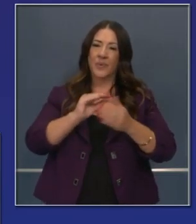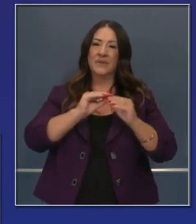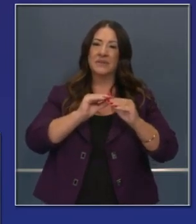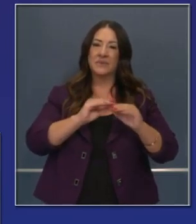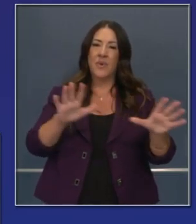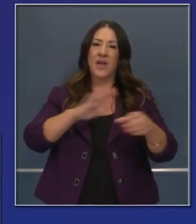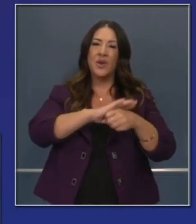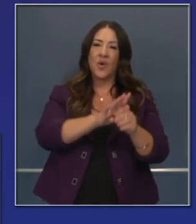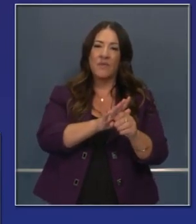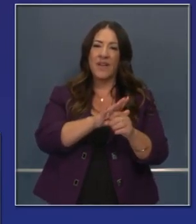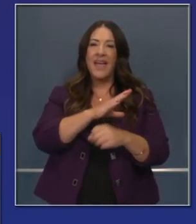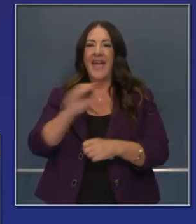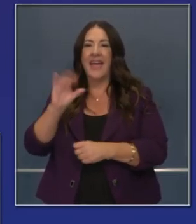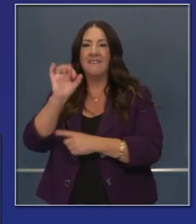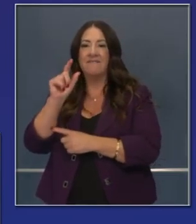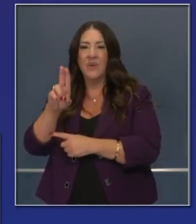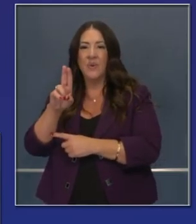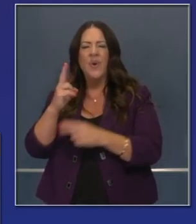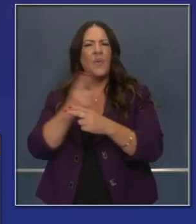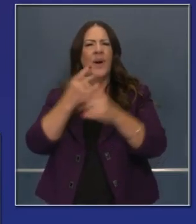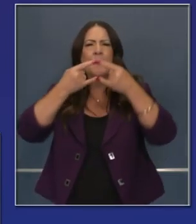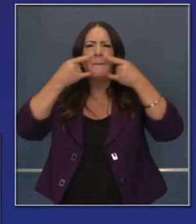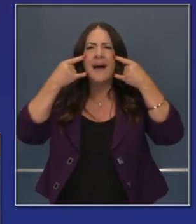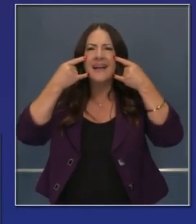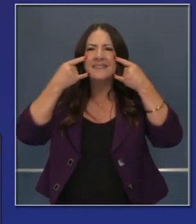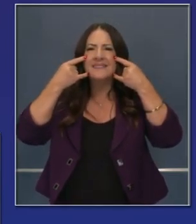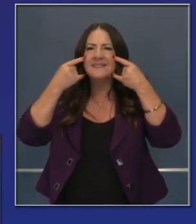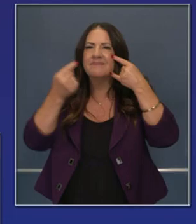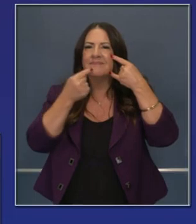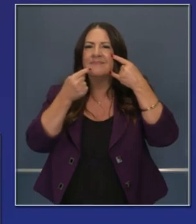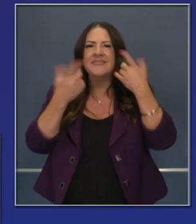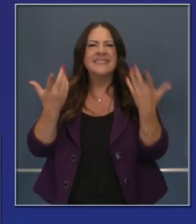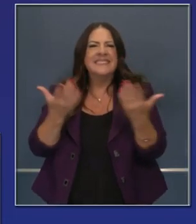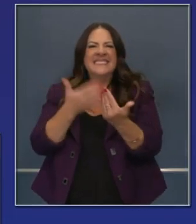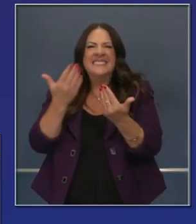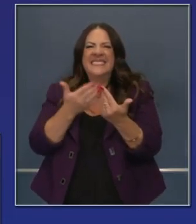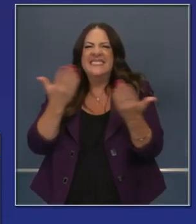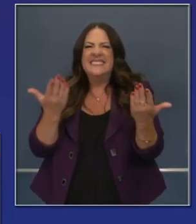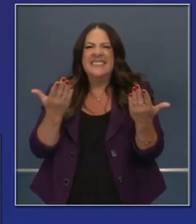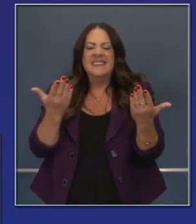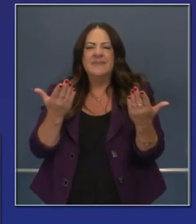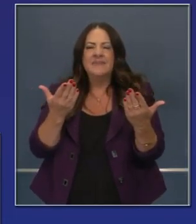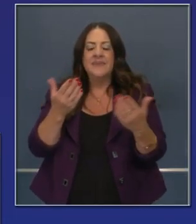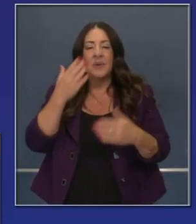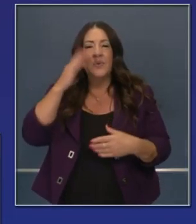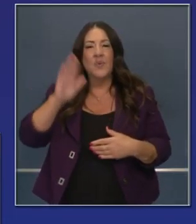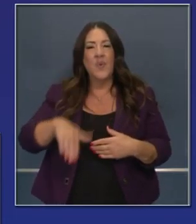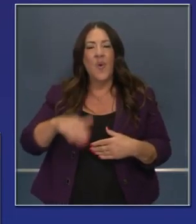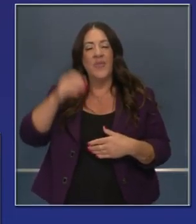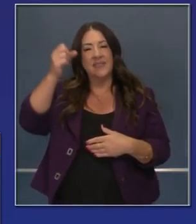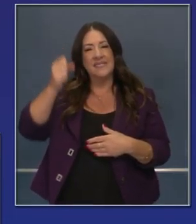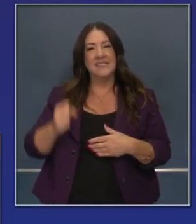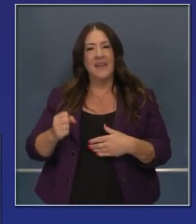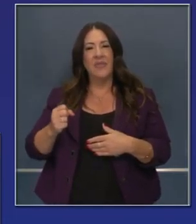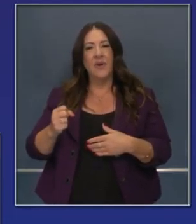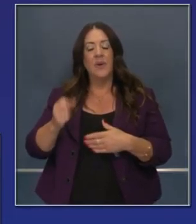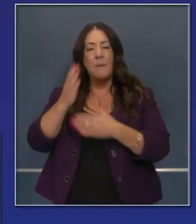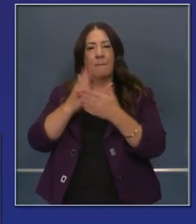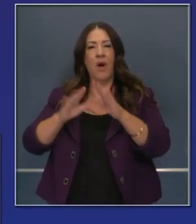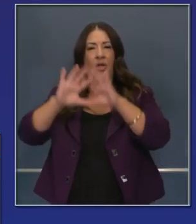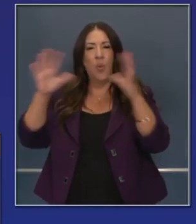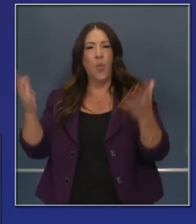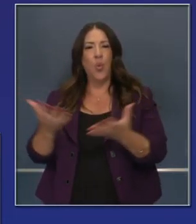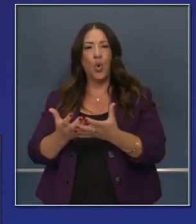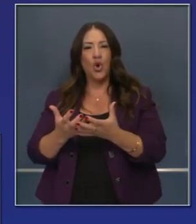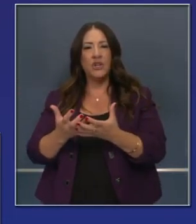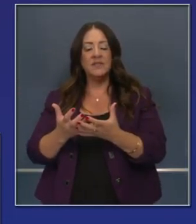la importancia de protegerse usando mascarilla. Es un punto interesante que en el hemisferio sur